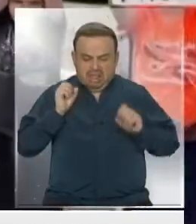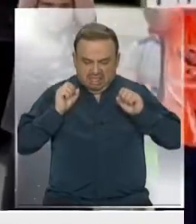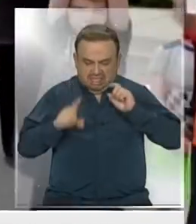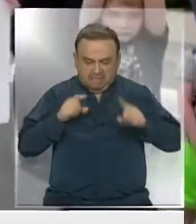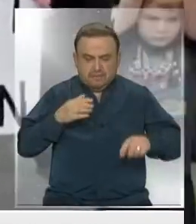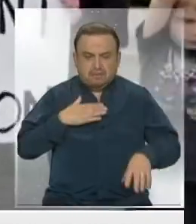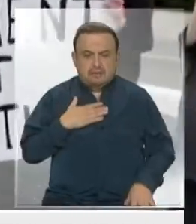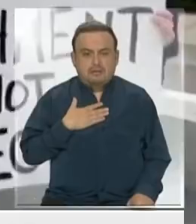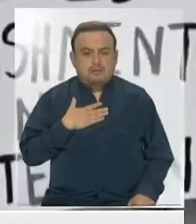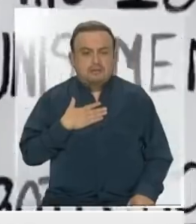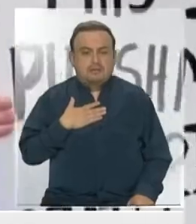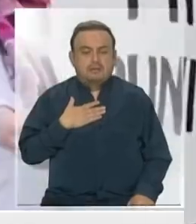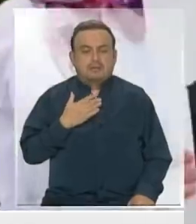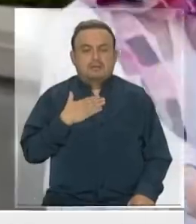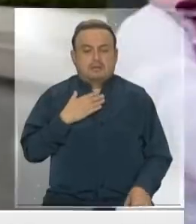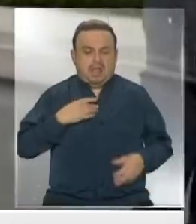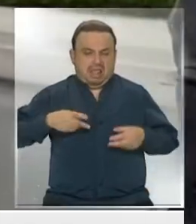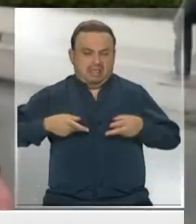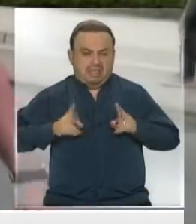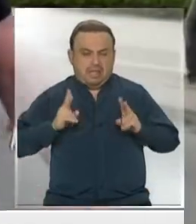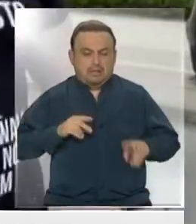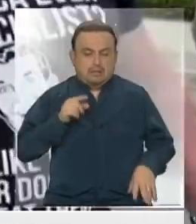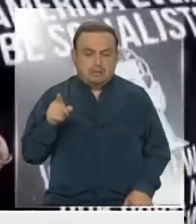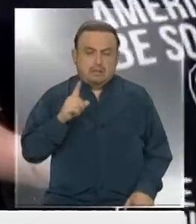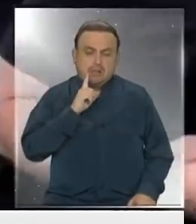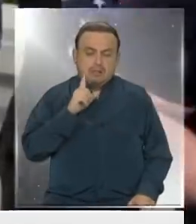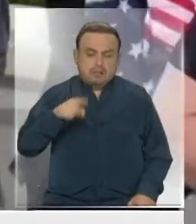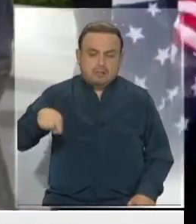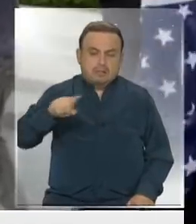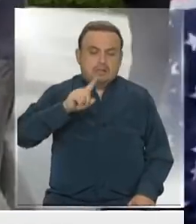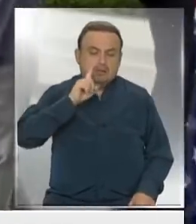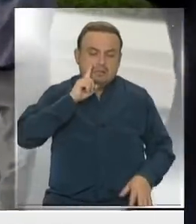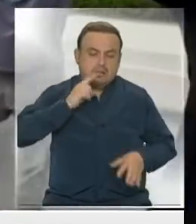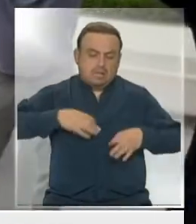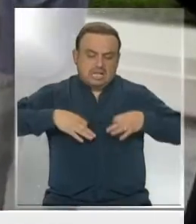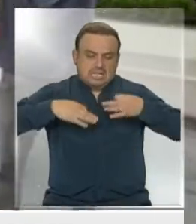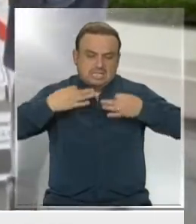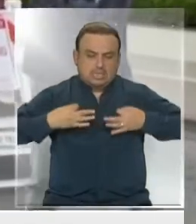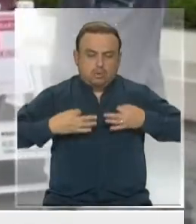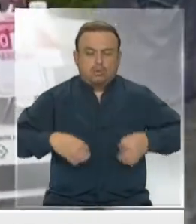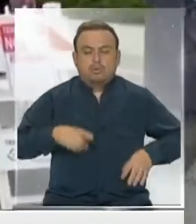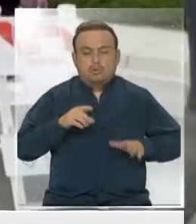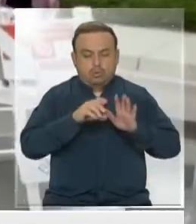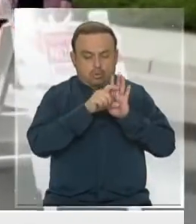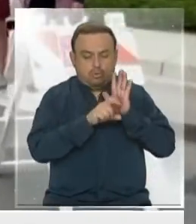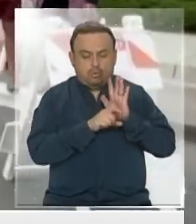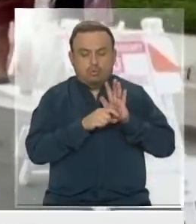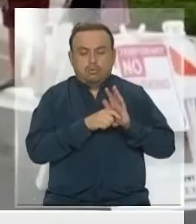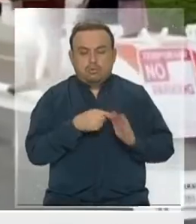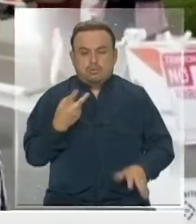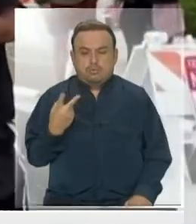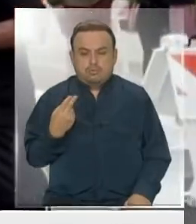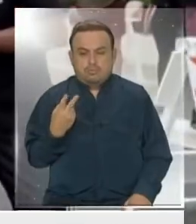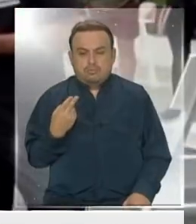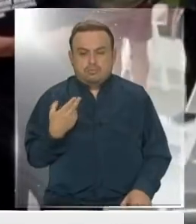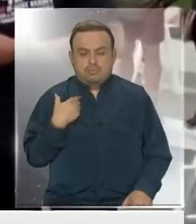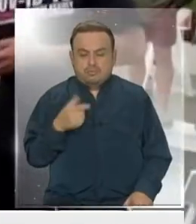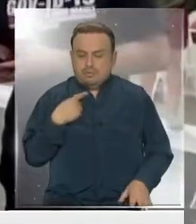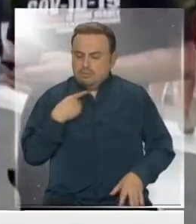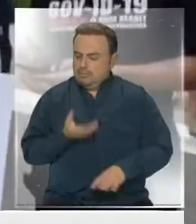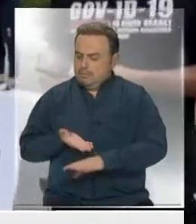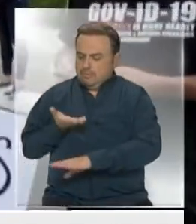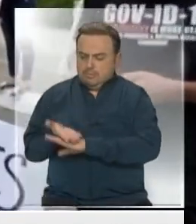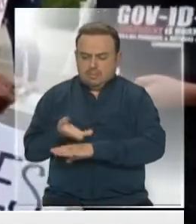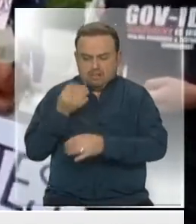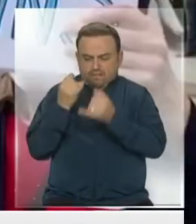¿no?, ese derecho que ellos dicen está garantizado en la Constitución, y en esta oportunidad salen a la calle entonces a exigir